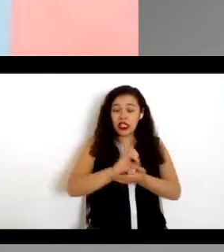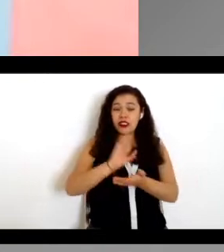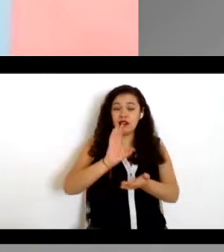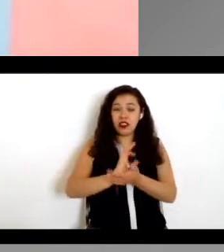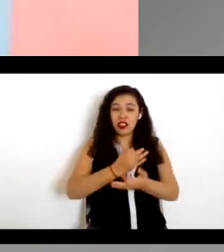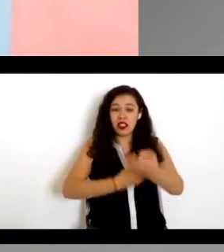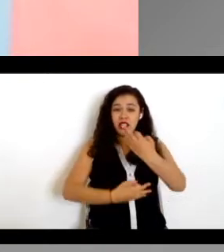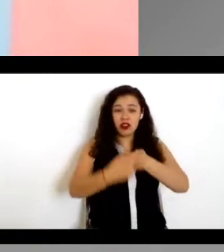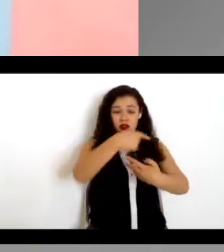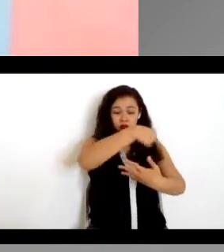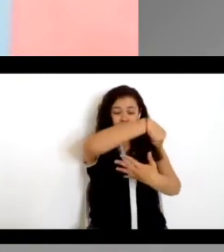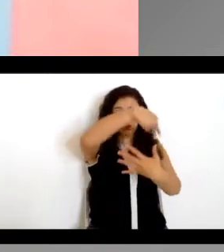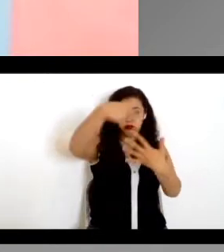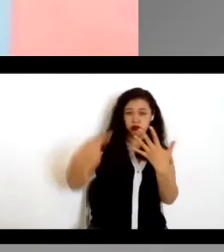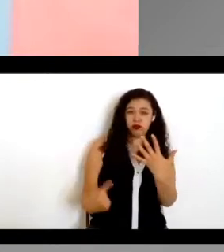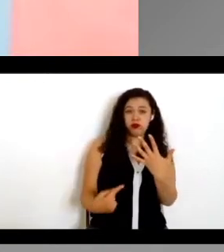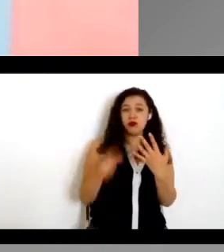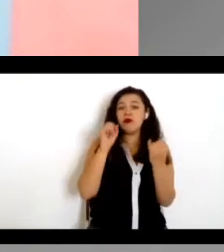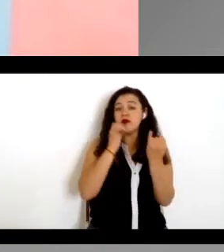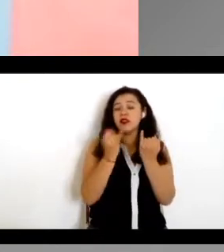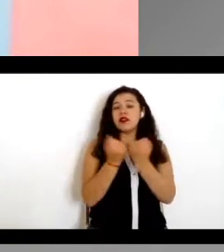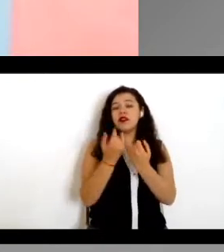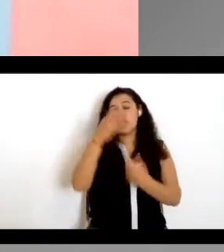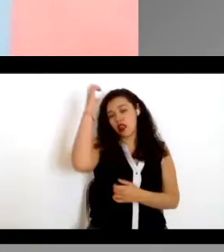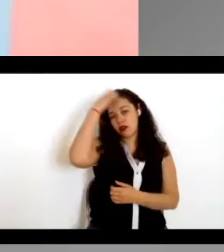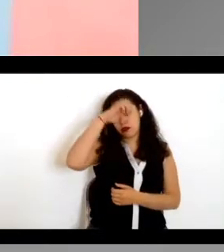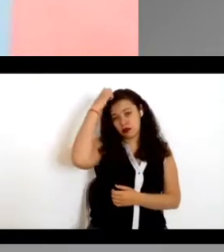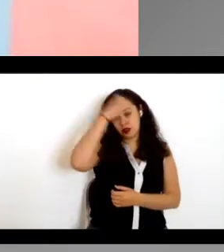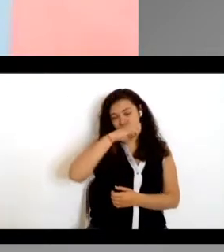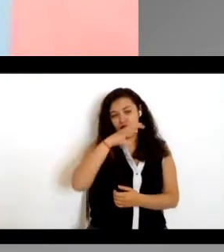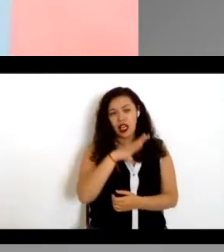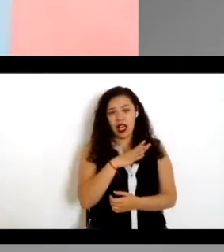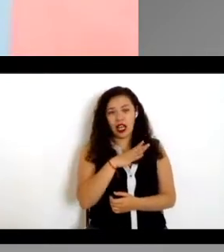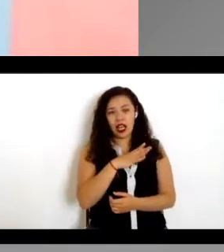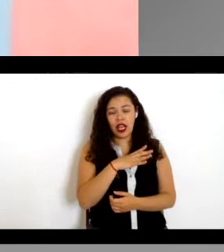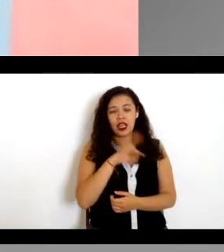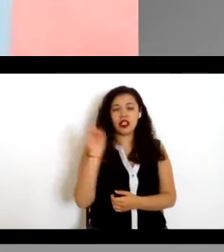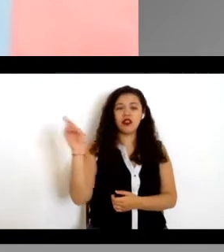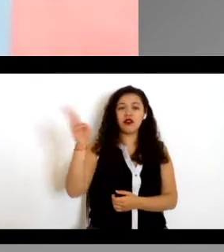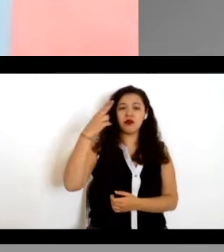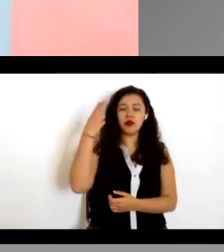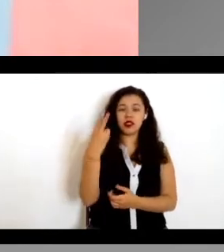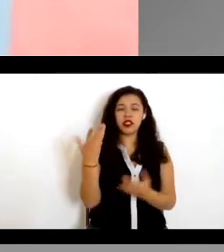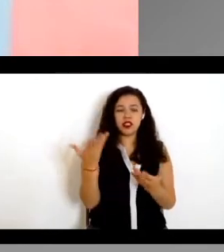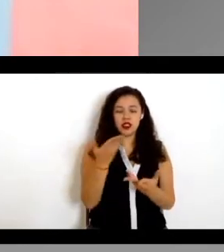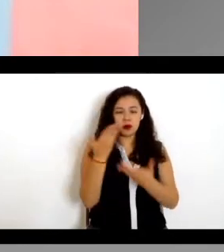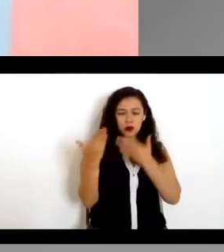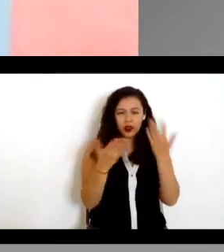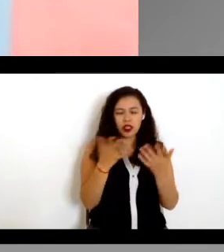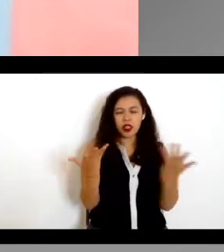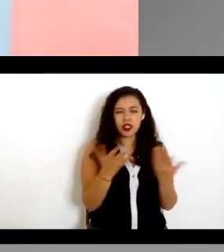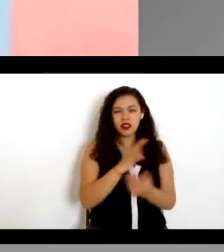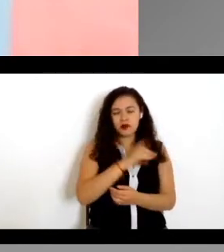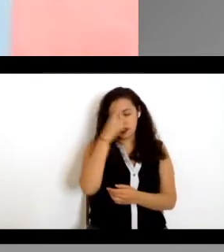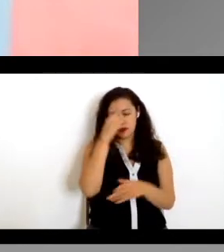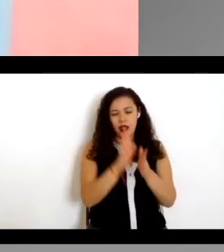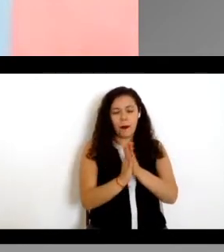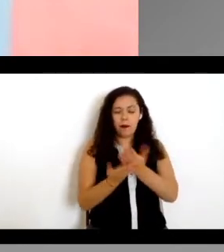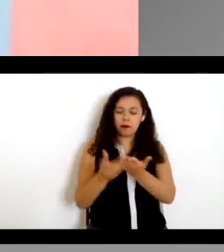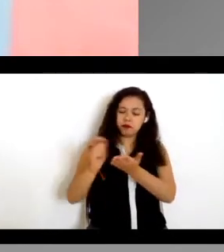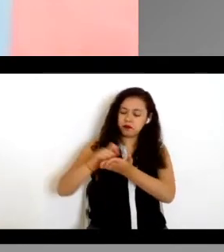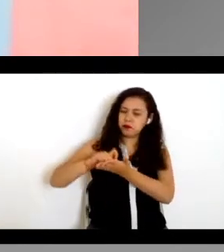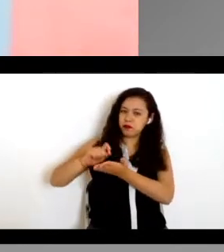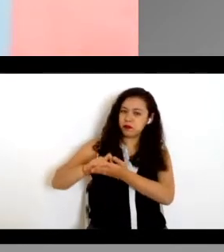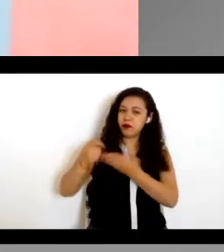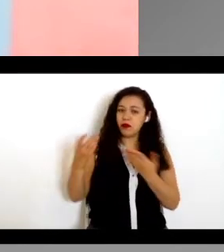funcionalidades. Hablemos también de la experticia y la experiencia que se puede generar en las universidades a través de la emisión de bibliografías.